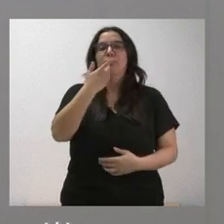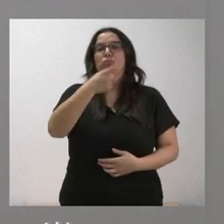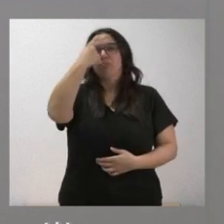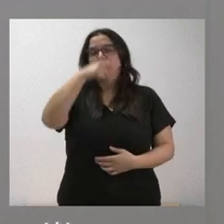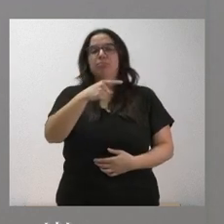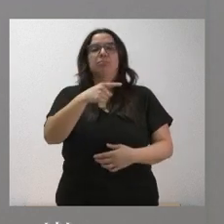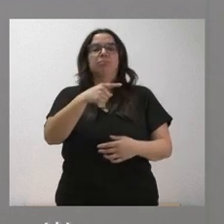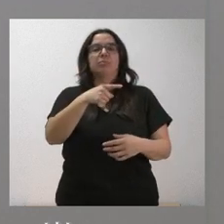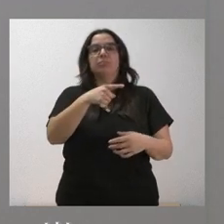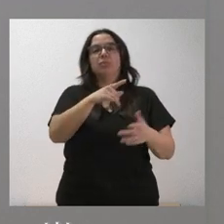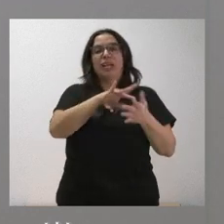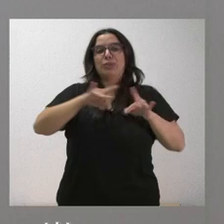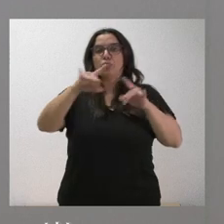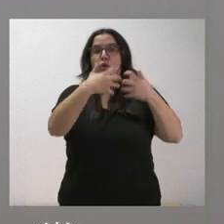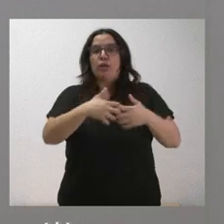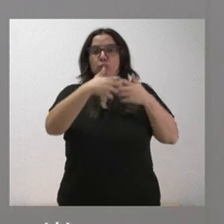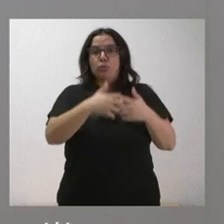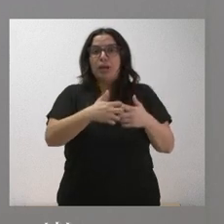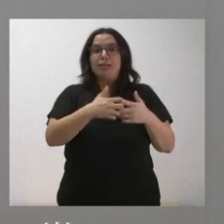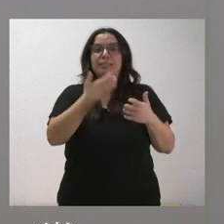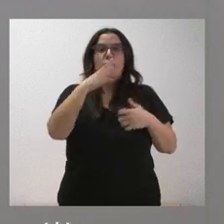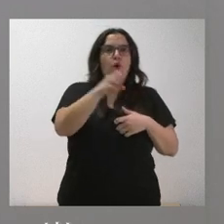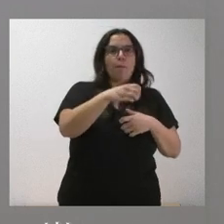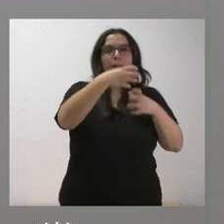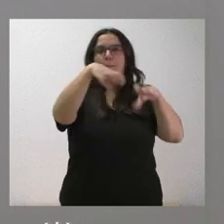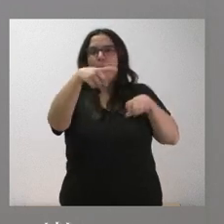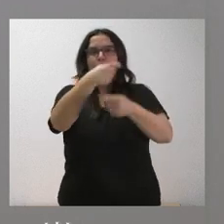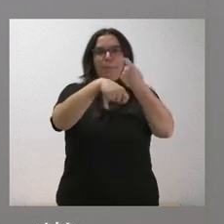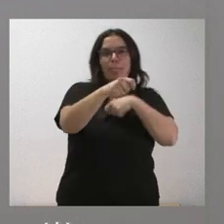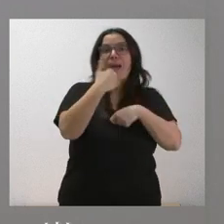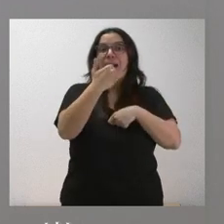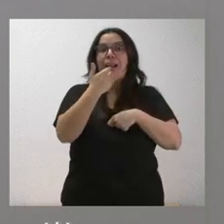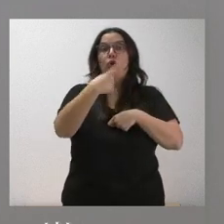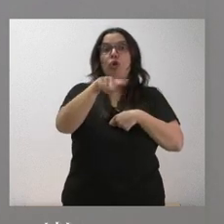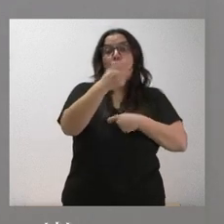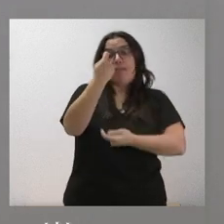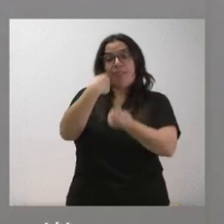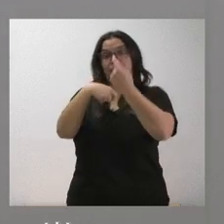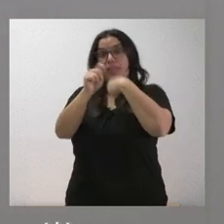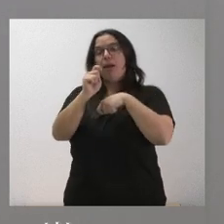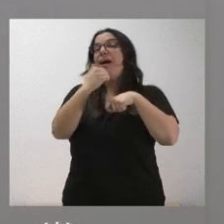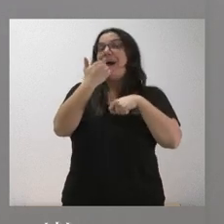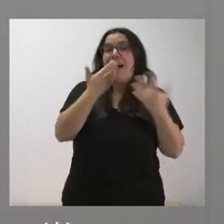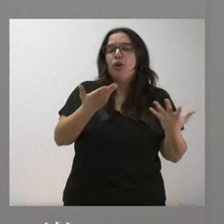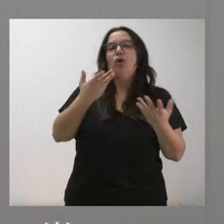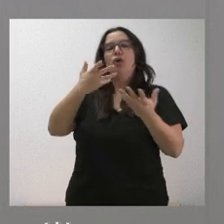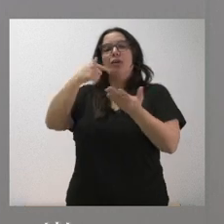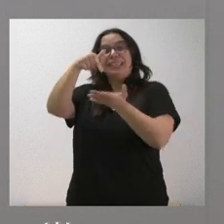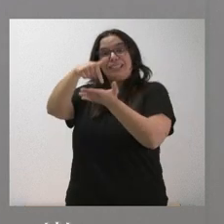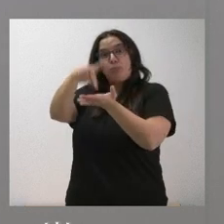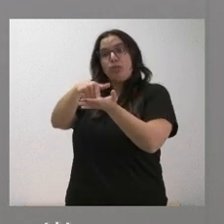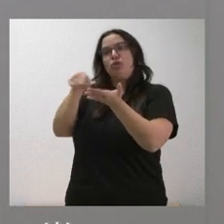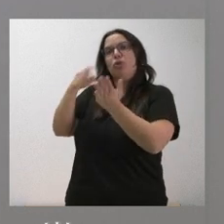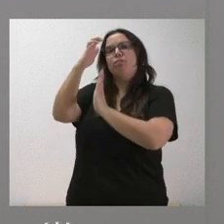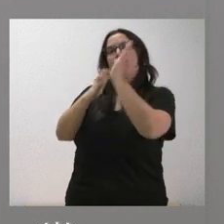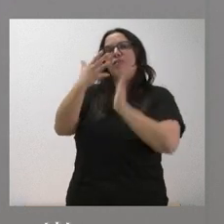relativas al suelo Industrial en actos jurídicos documentados y por tanto lo que hacemos Es una bonificación del 50% para cualquier operación de estas características con el objetivo